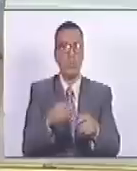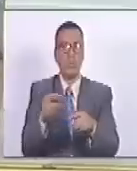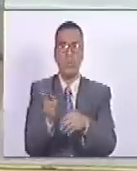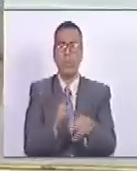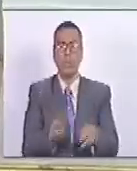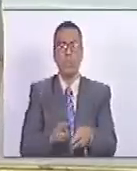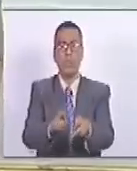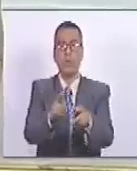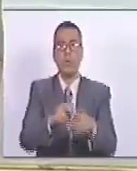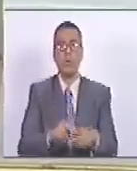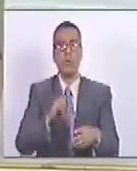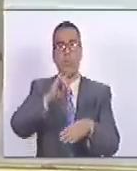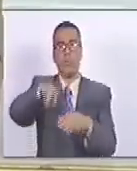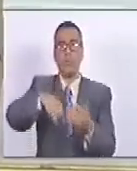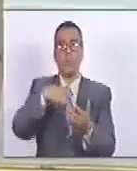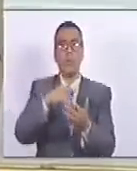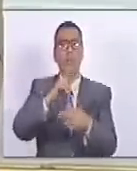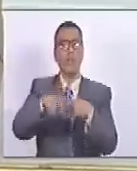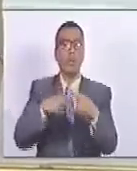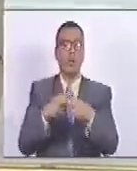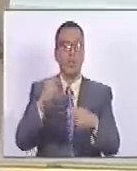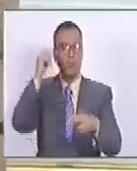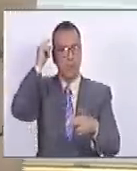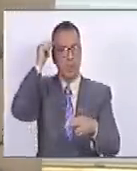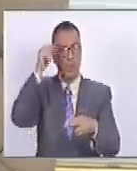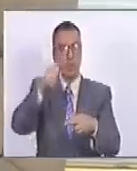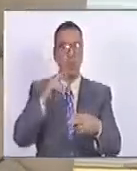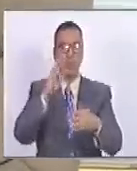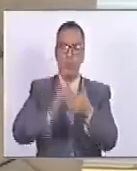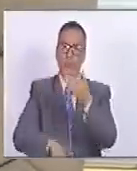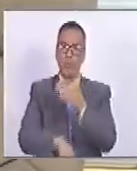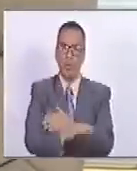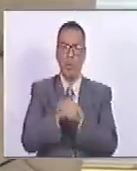el puerto de Puerto Cabello para que se fueran de una vez de este país.